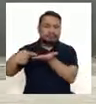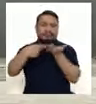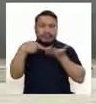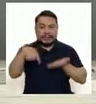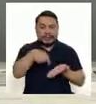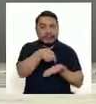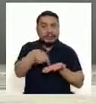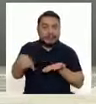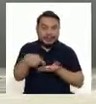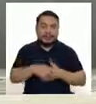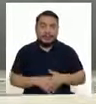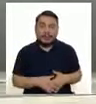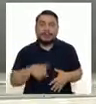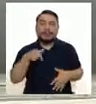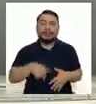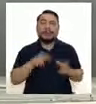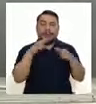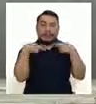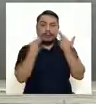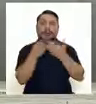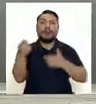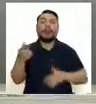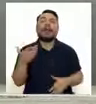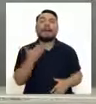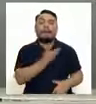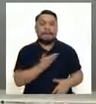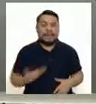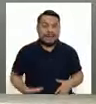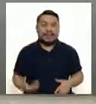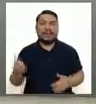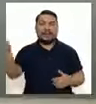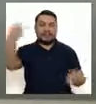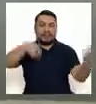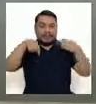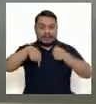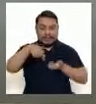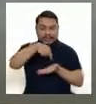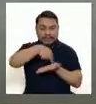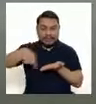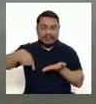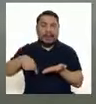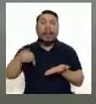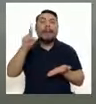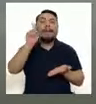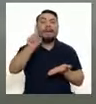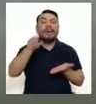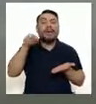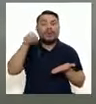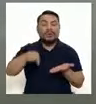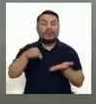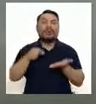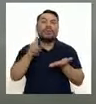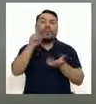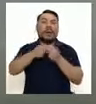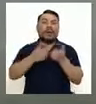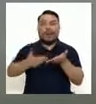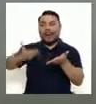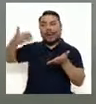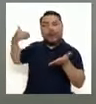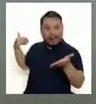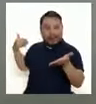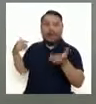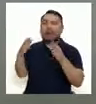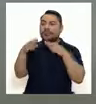semana digamos que es la reunión de líderes, pero que ya viene reuniéndose desde hace un año, más